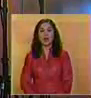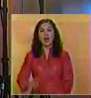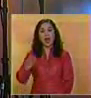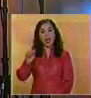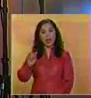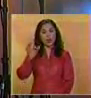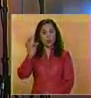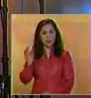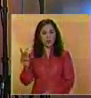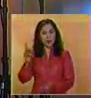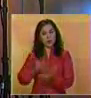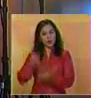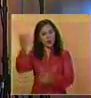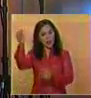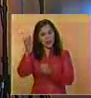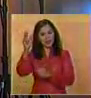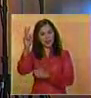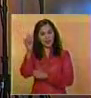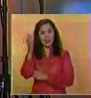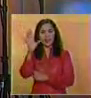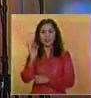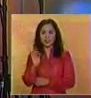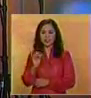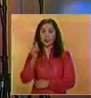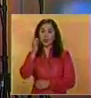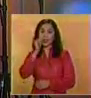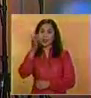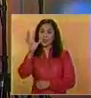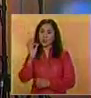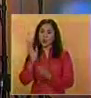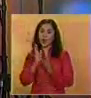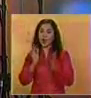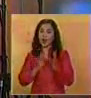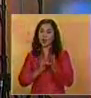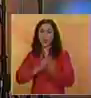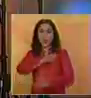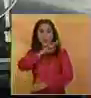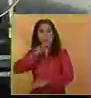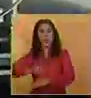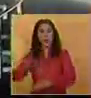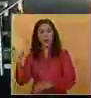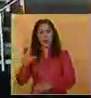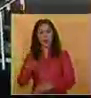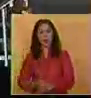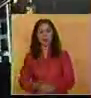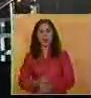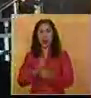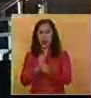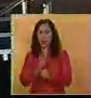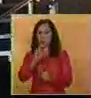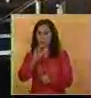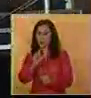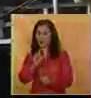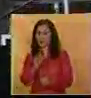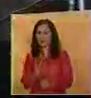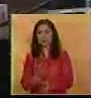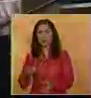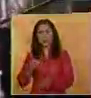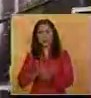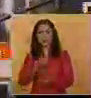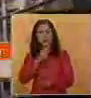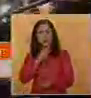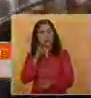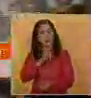Alejandro Fernández se presentó con éxito este viernes 18 y el sábado 19 de abril en el Poliedro de Caracas. El potrillo deleitó una vez más a